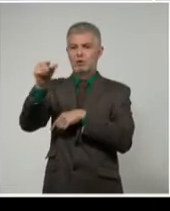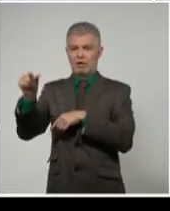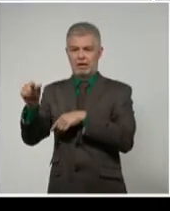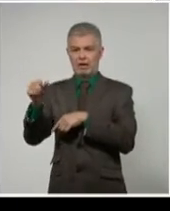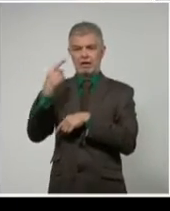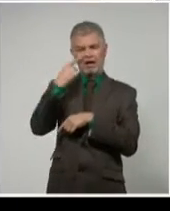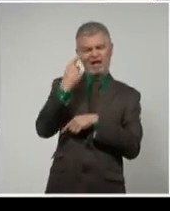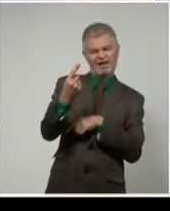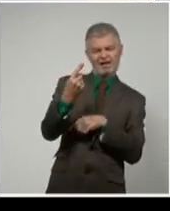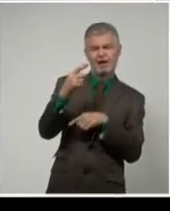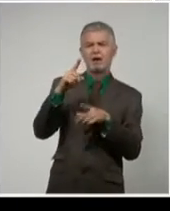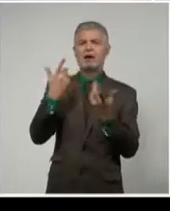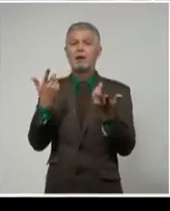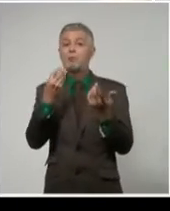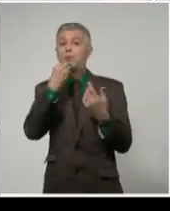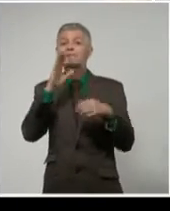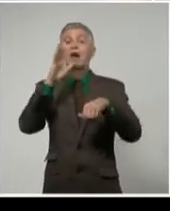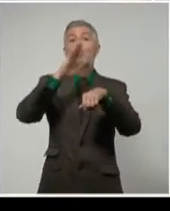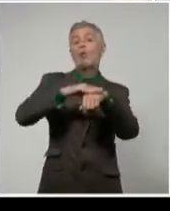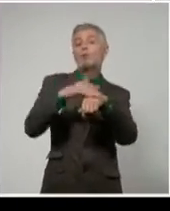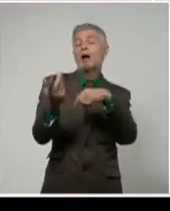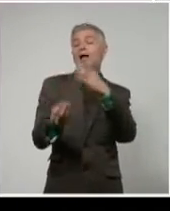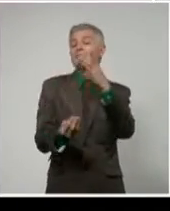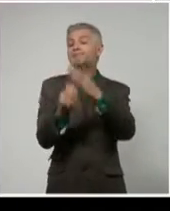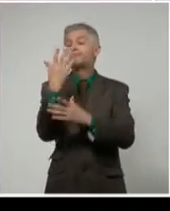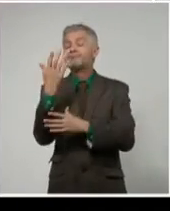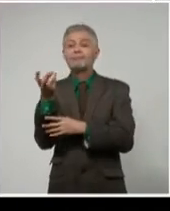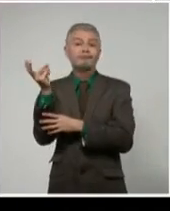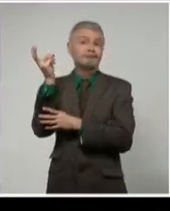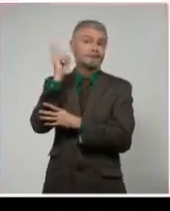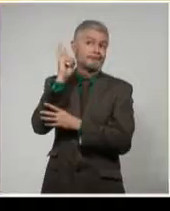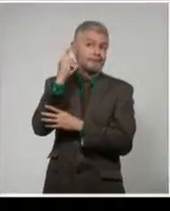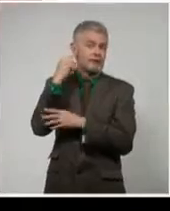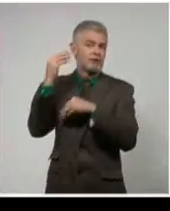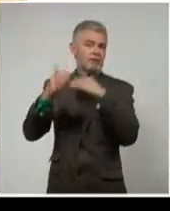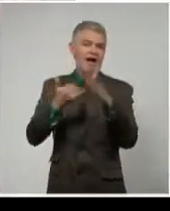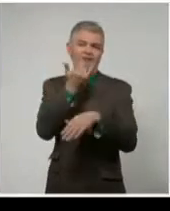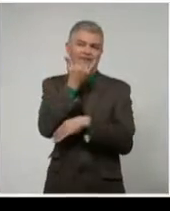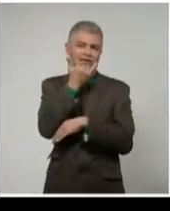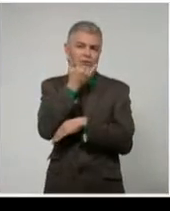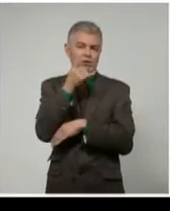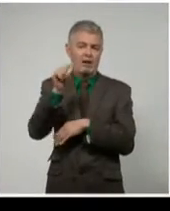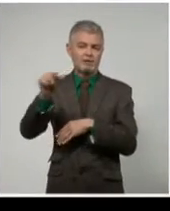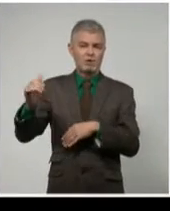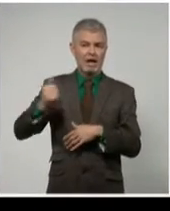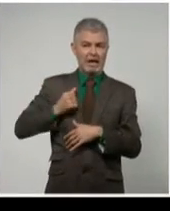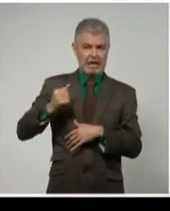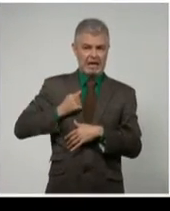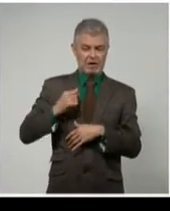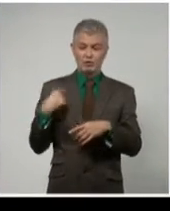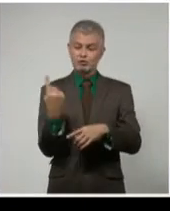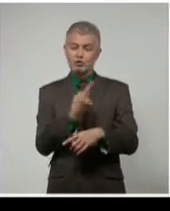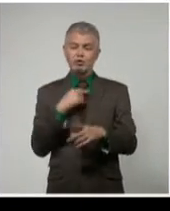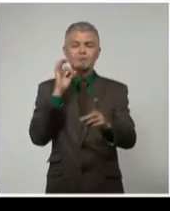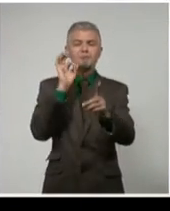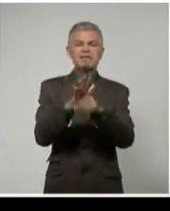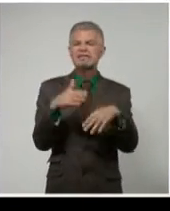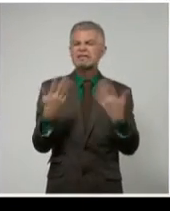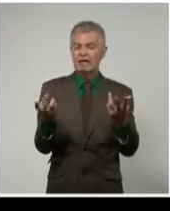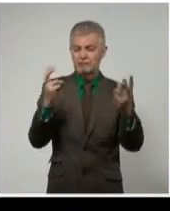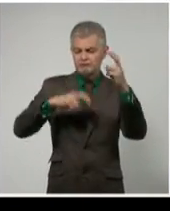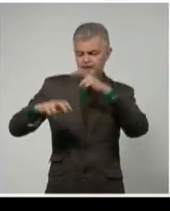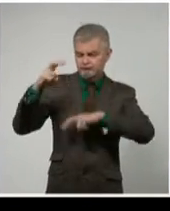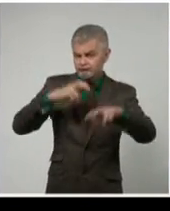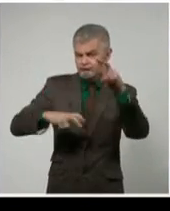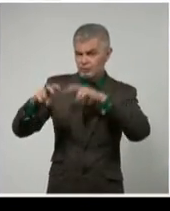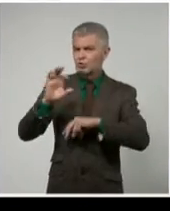la tesis sobre la causa que pudo haber generado los síntomas en los diplomáticos canadienses. Nosotros emprendimos un estudio que está en